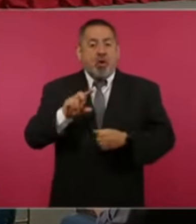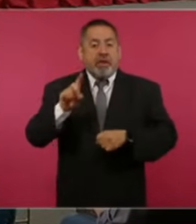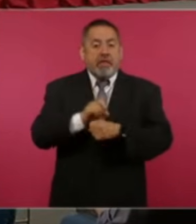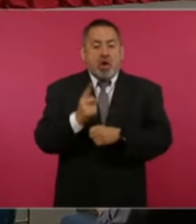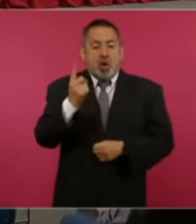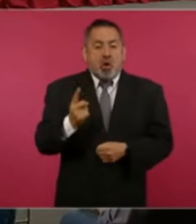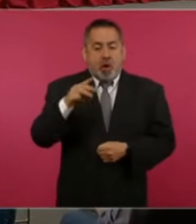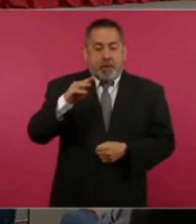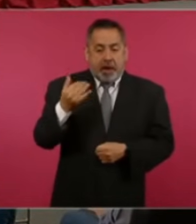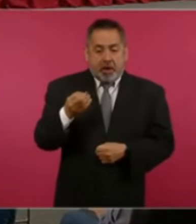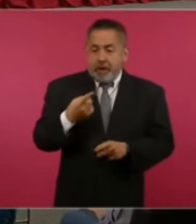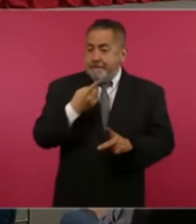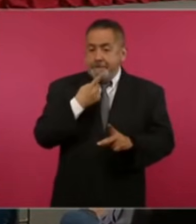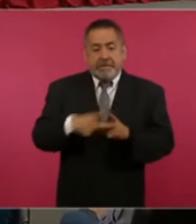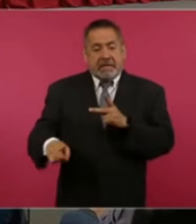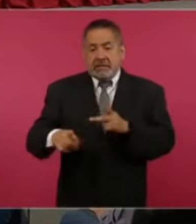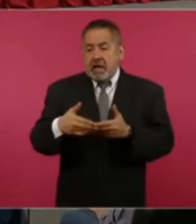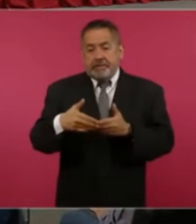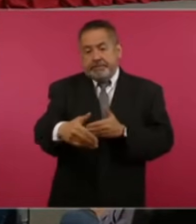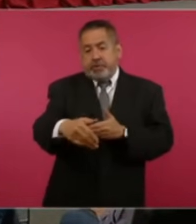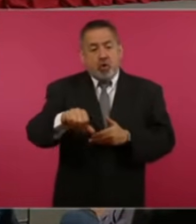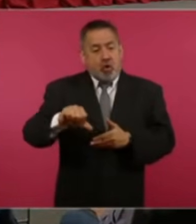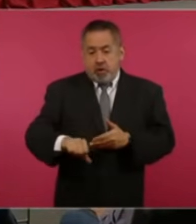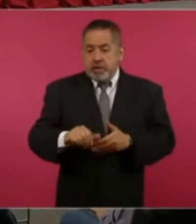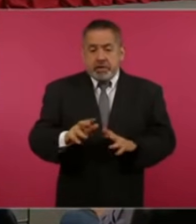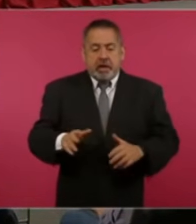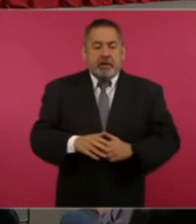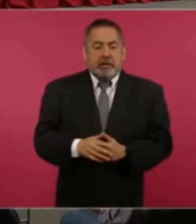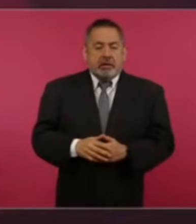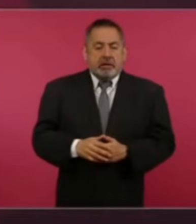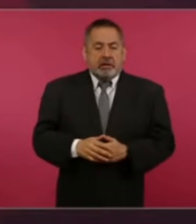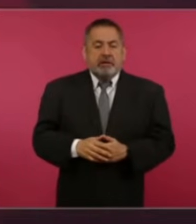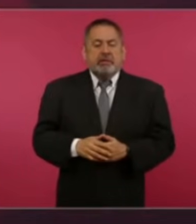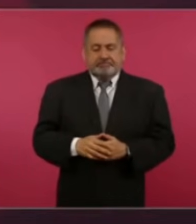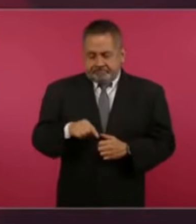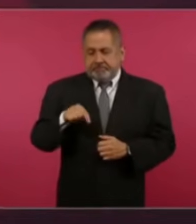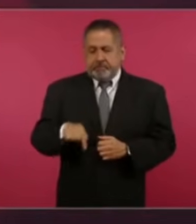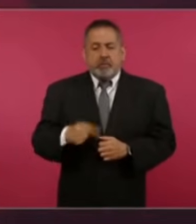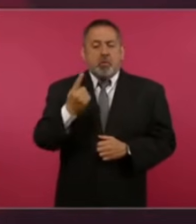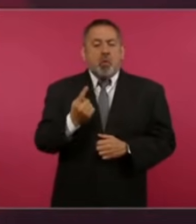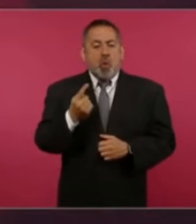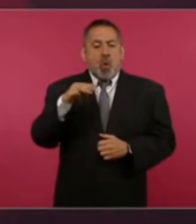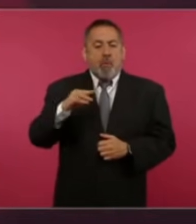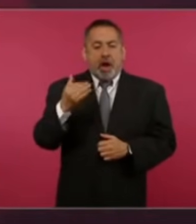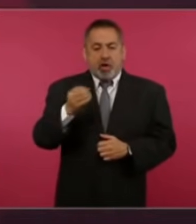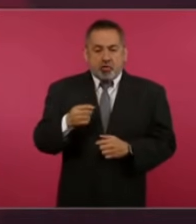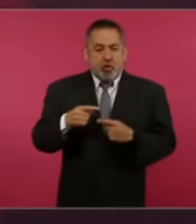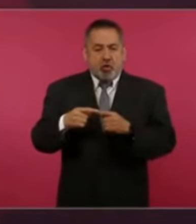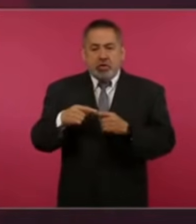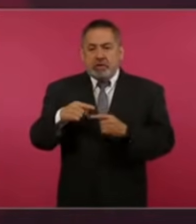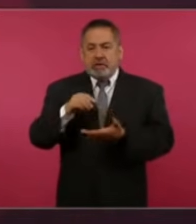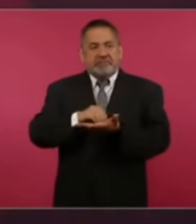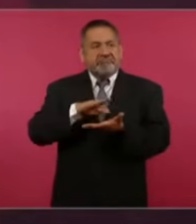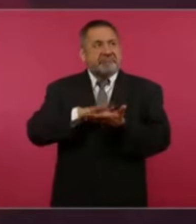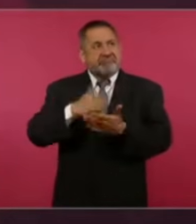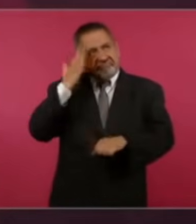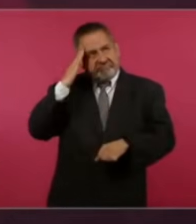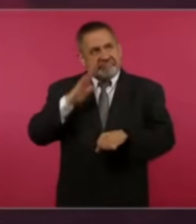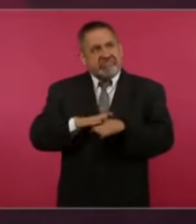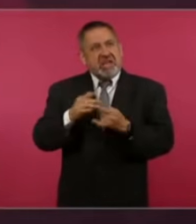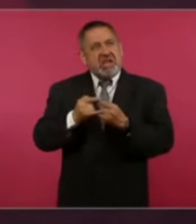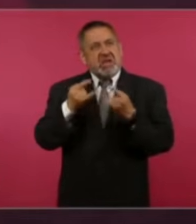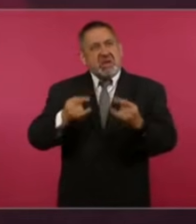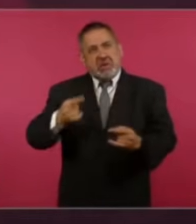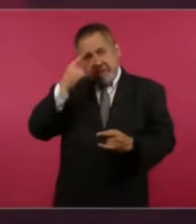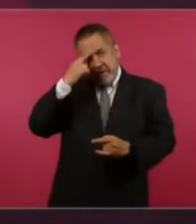Trabajo, entra en vigor. Un año más con un 1 de mayo que pasará a la historia.